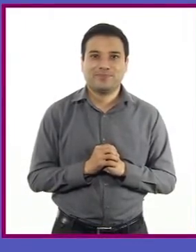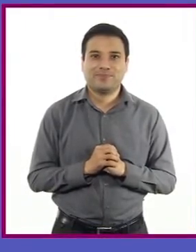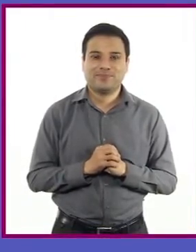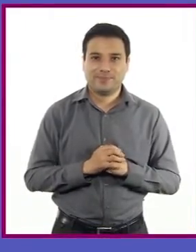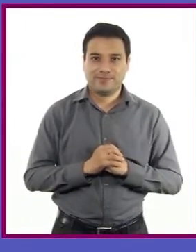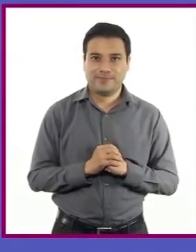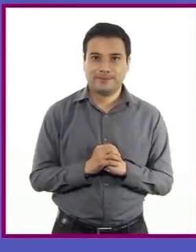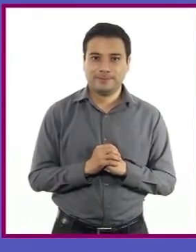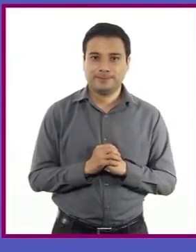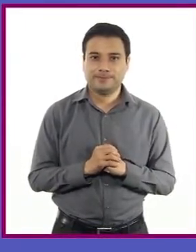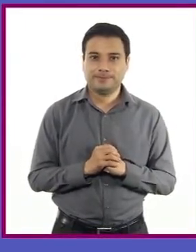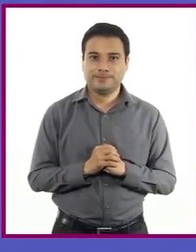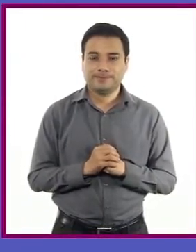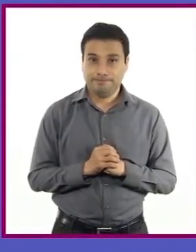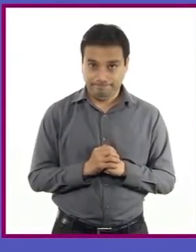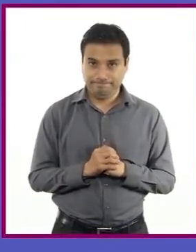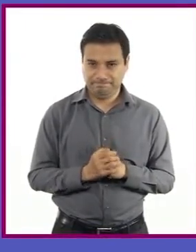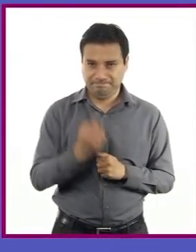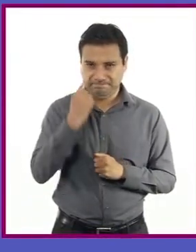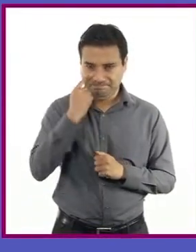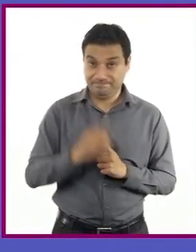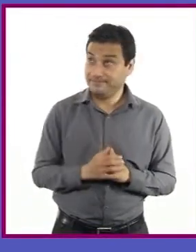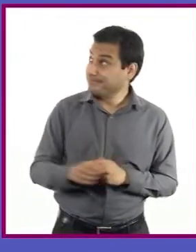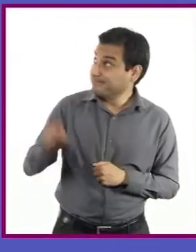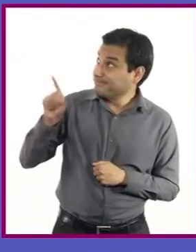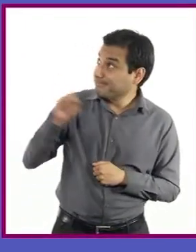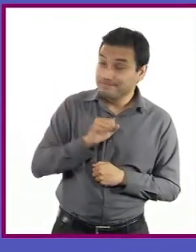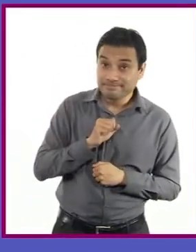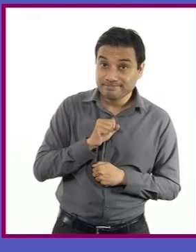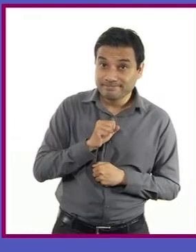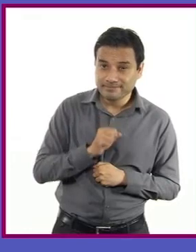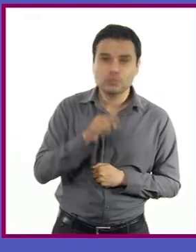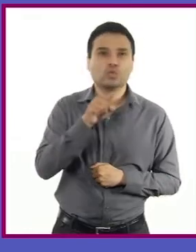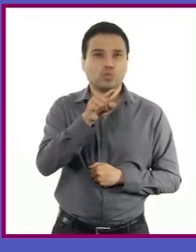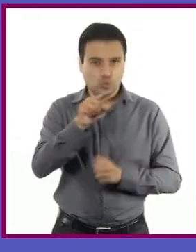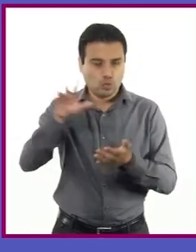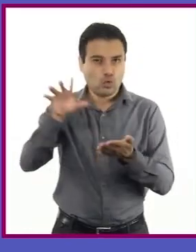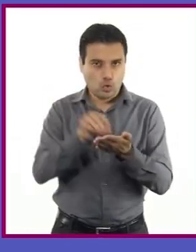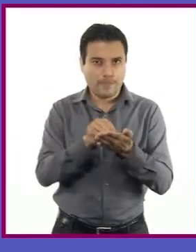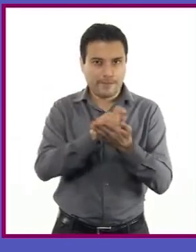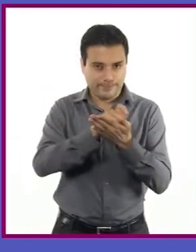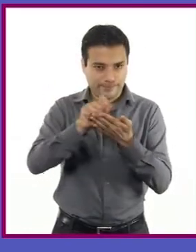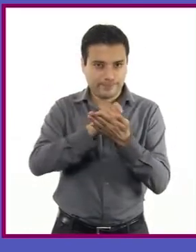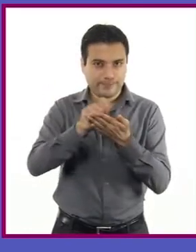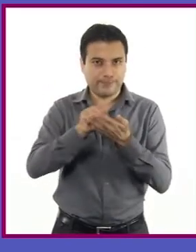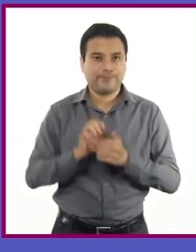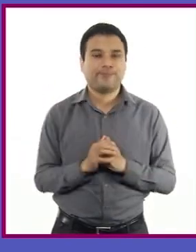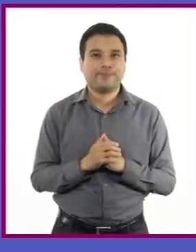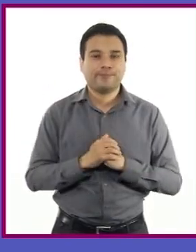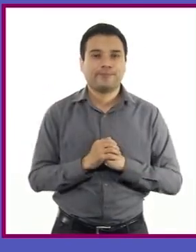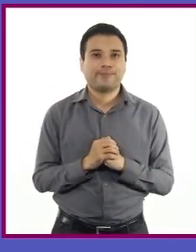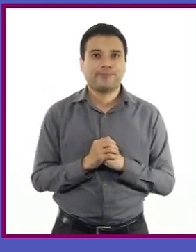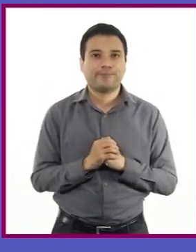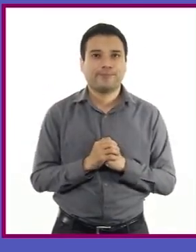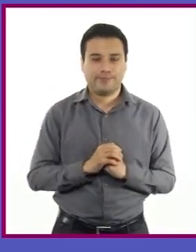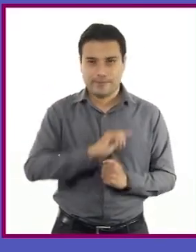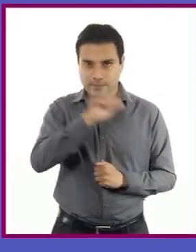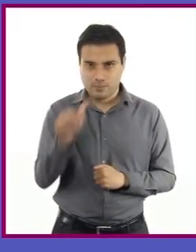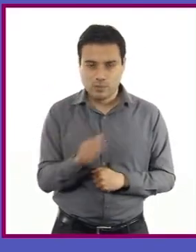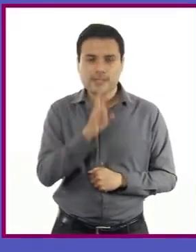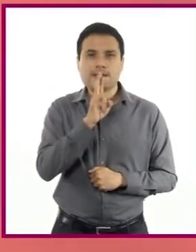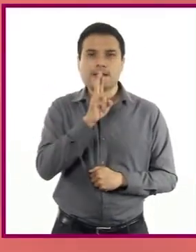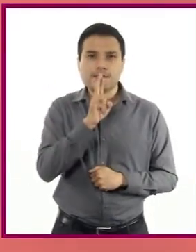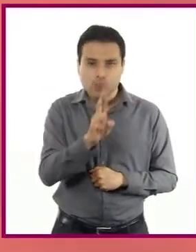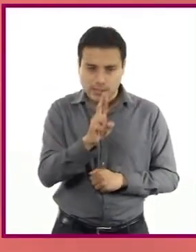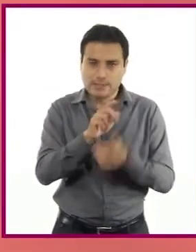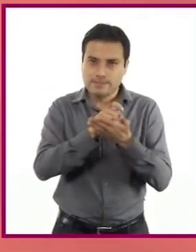sencillo cuadro como este y a que lo llenen poco a poco a medida que transcurra la sesión, o elaboren